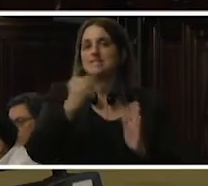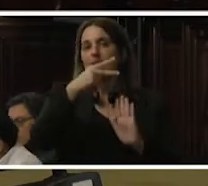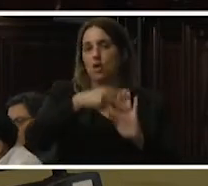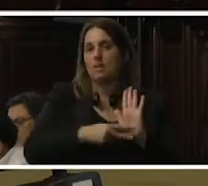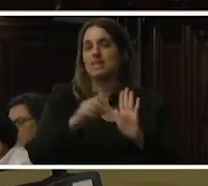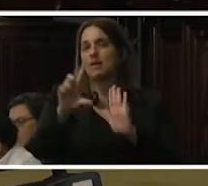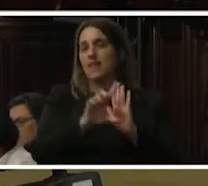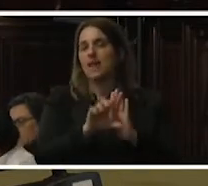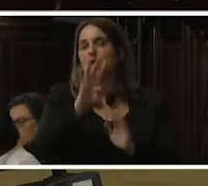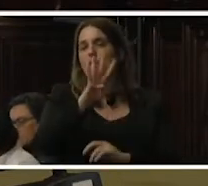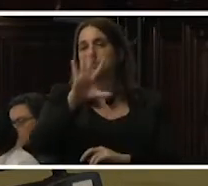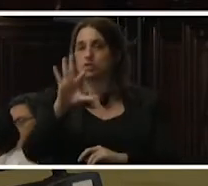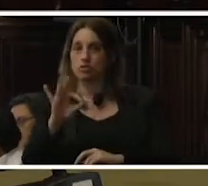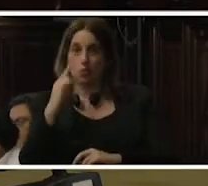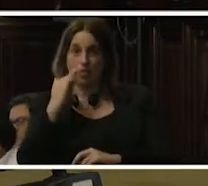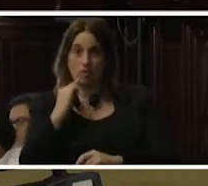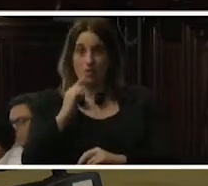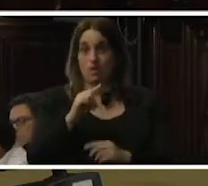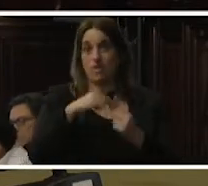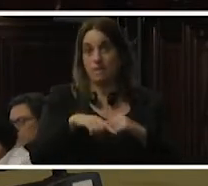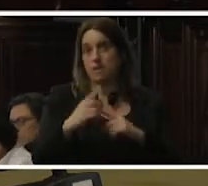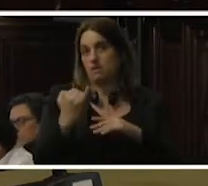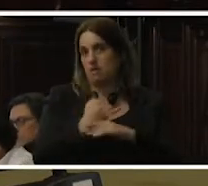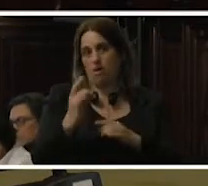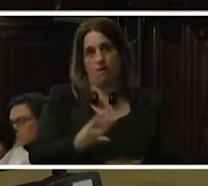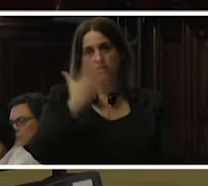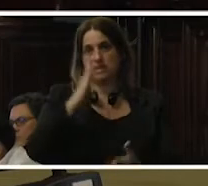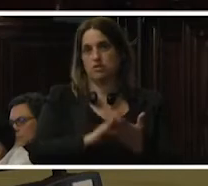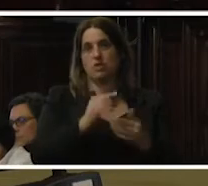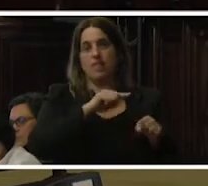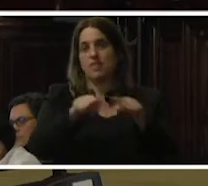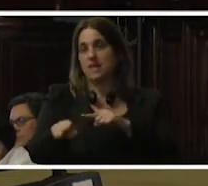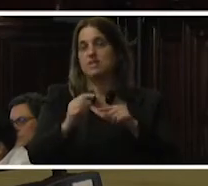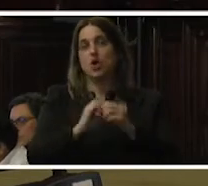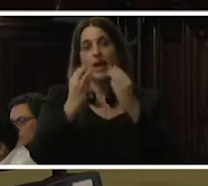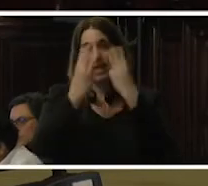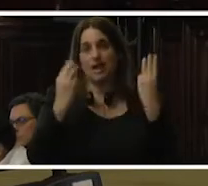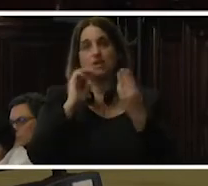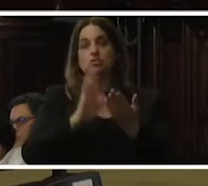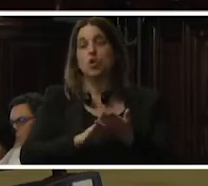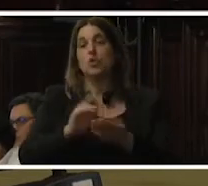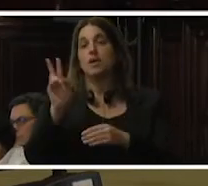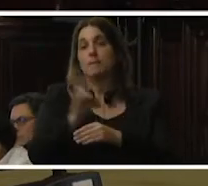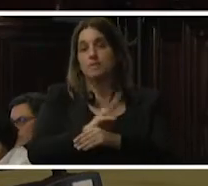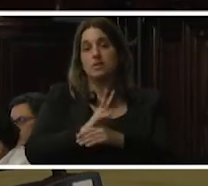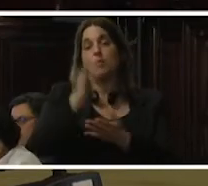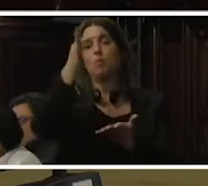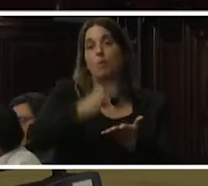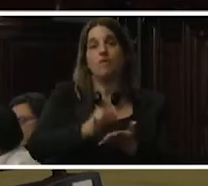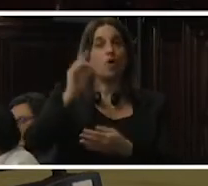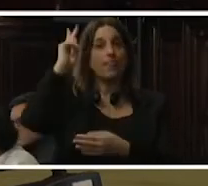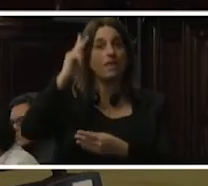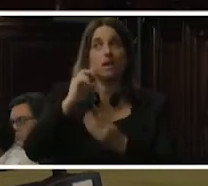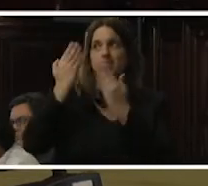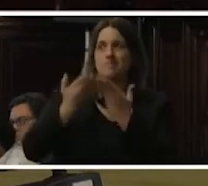Ley 450 e institucionalizar la Dirección General de Protección a Naciones y Pueblos Indígenas Originarios, que